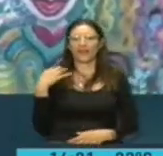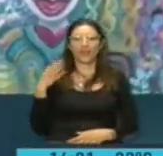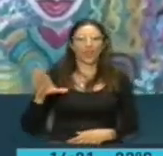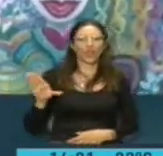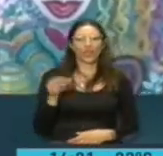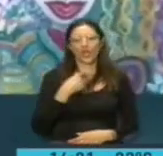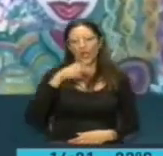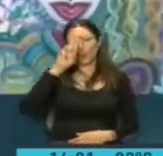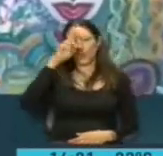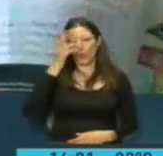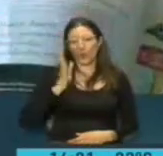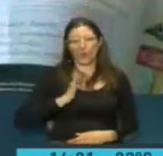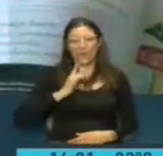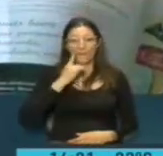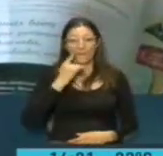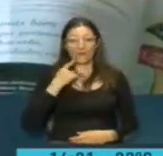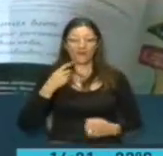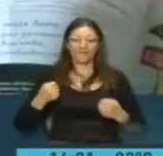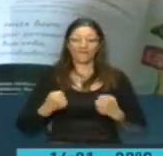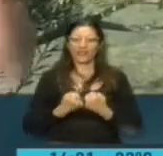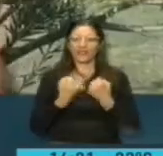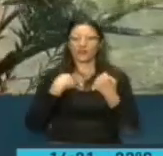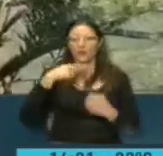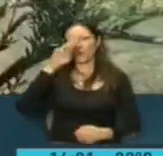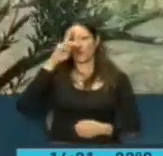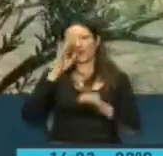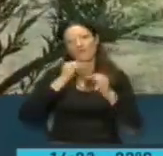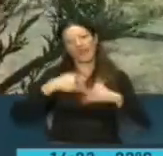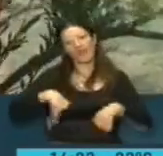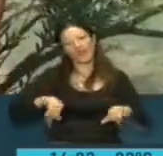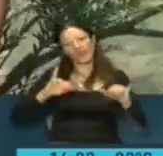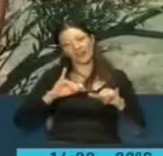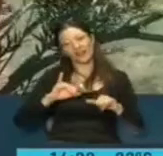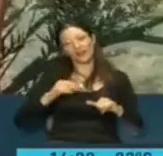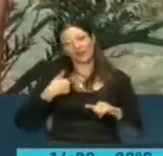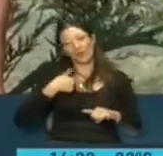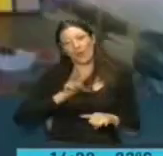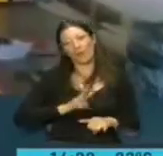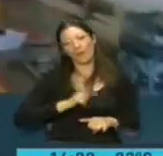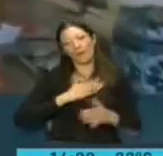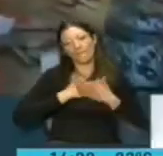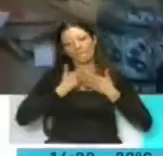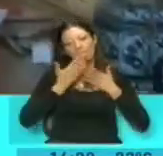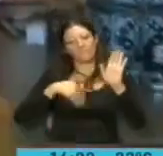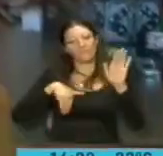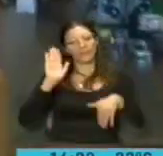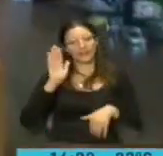uruguayos y uruguayas y brindo por un Uruguay feliz y por una humanidad más amorosa.